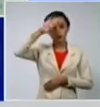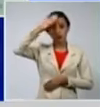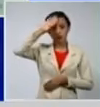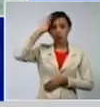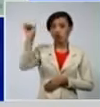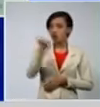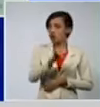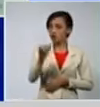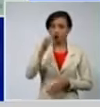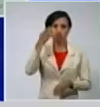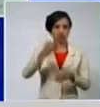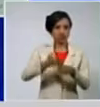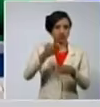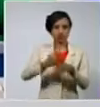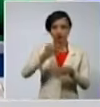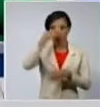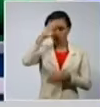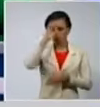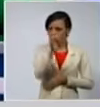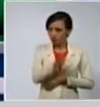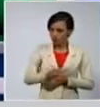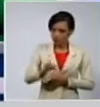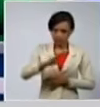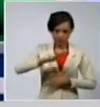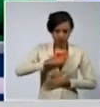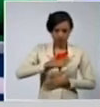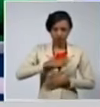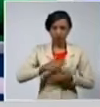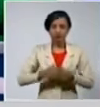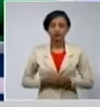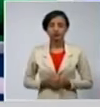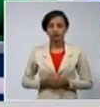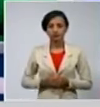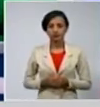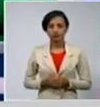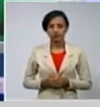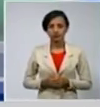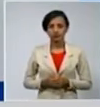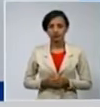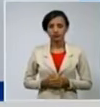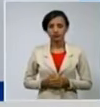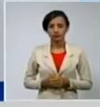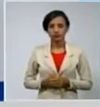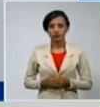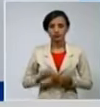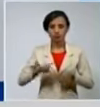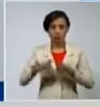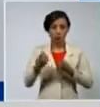del municipio cabecera. Por país de procedencia,